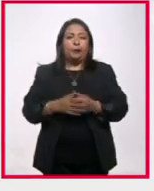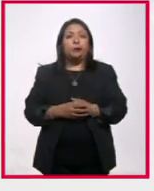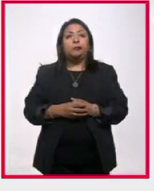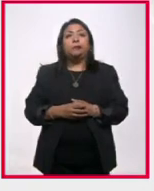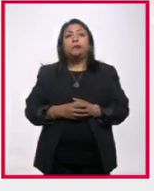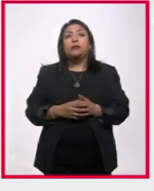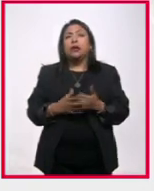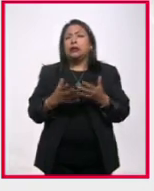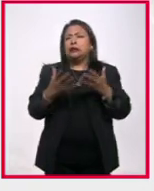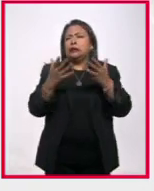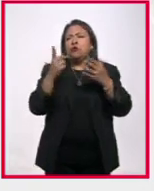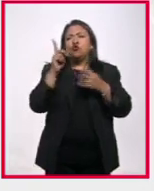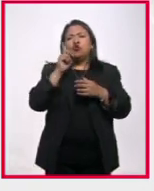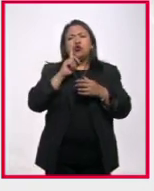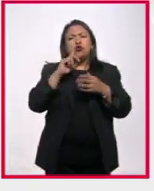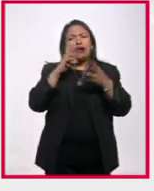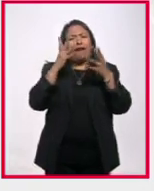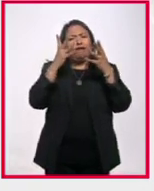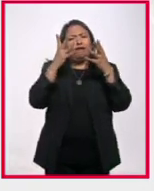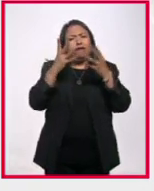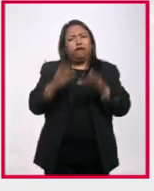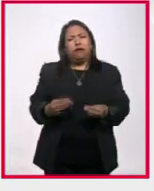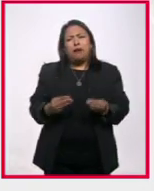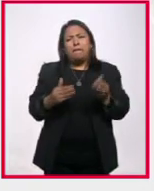Son millones las mujeres que son